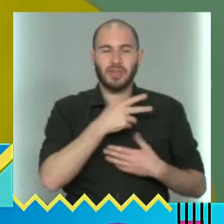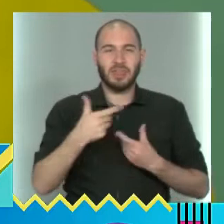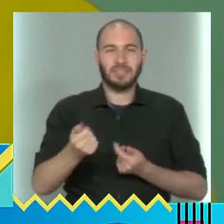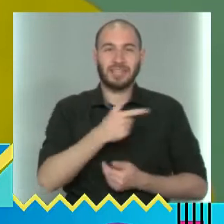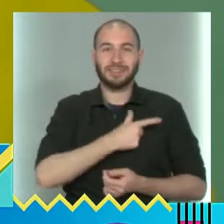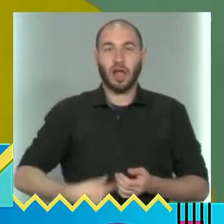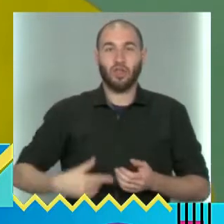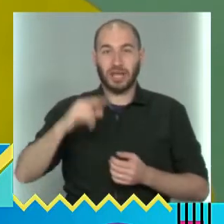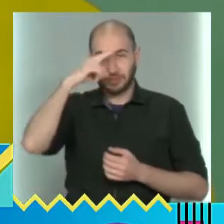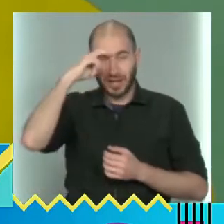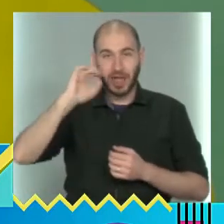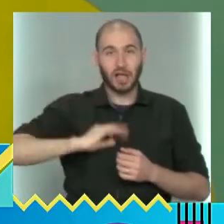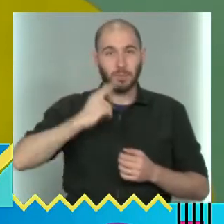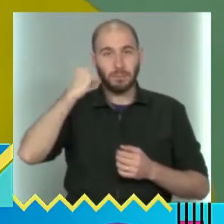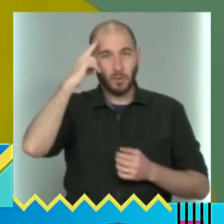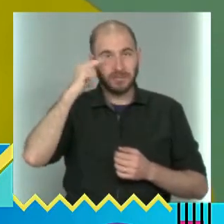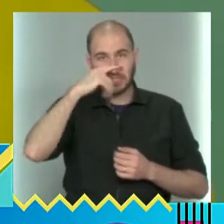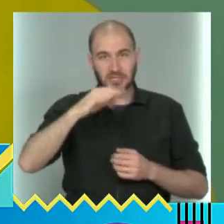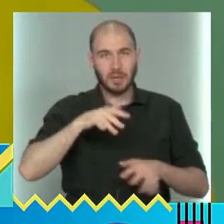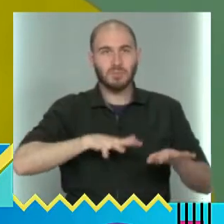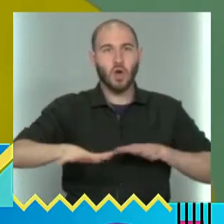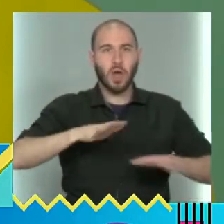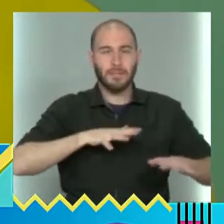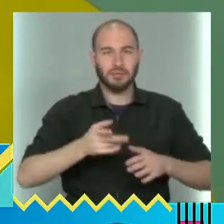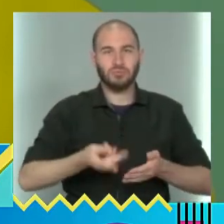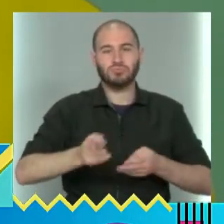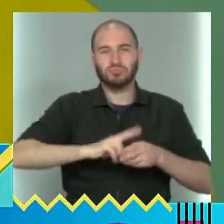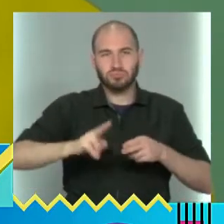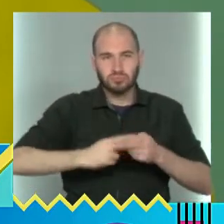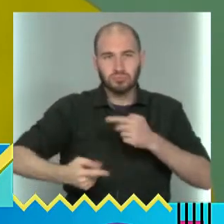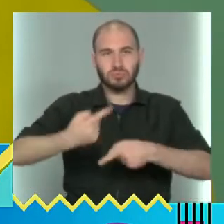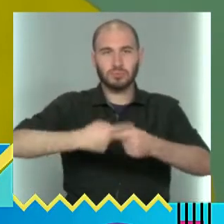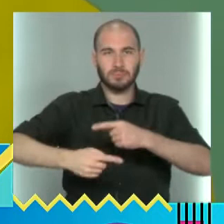Estado Nacional, y ya en 1970, con el movimiento de rectificación